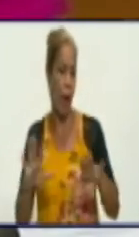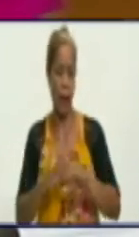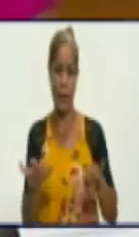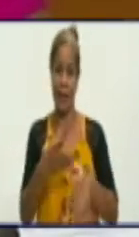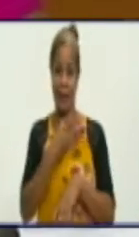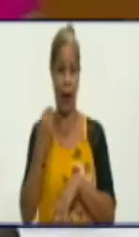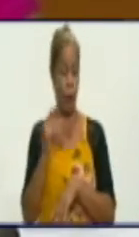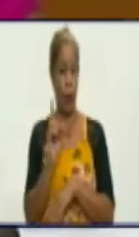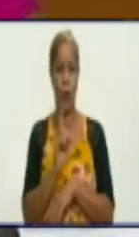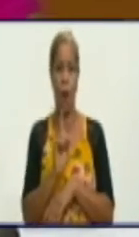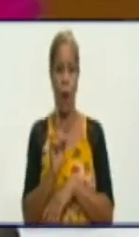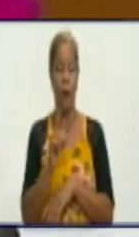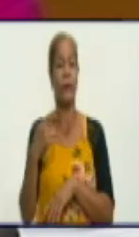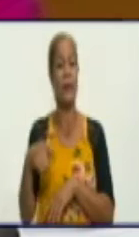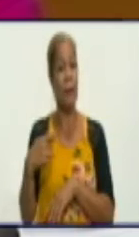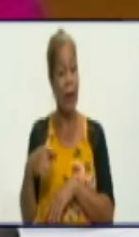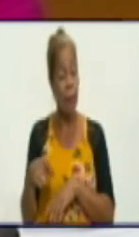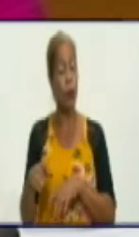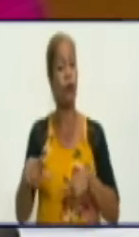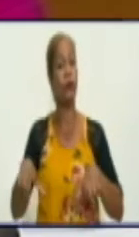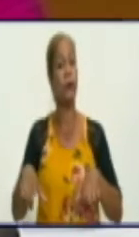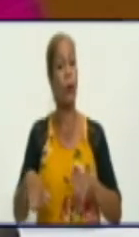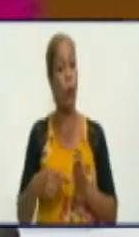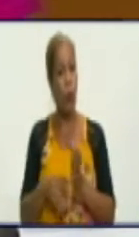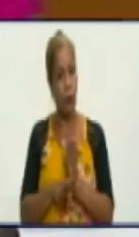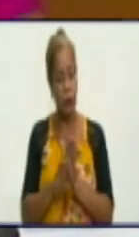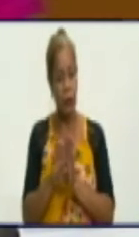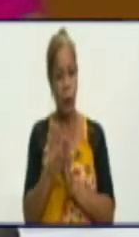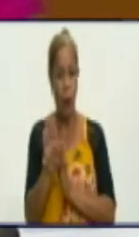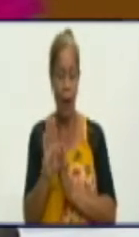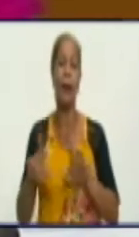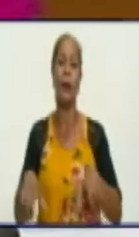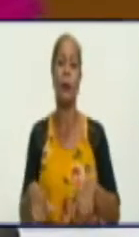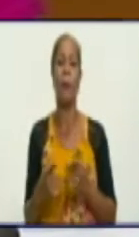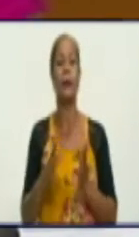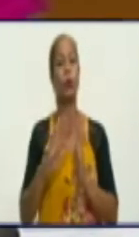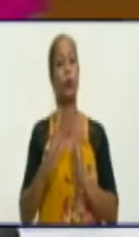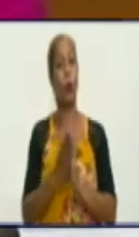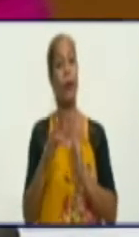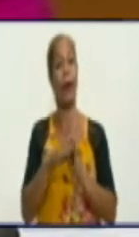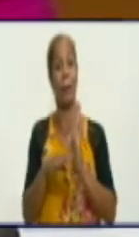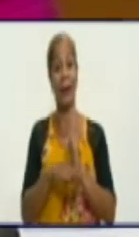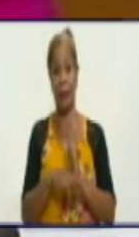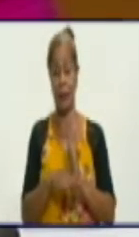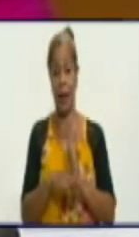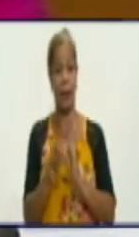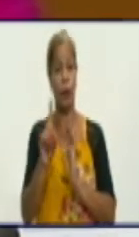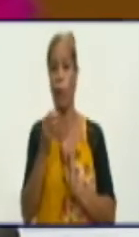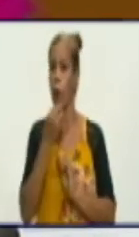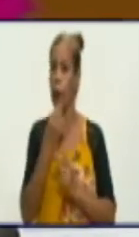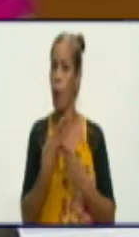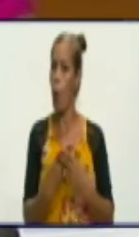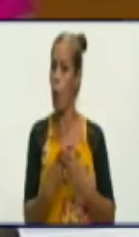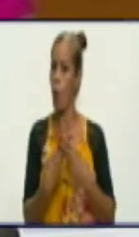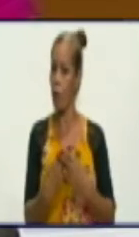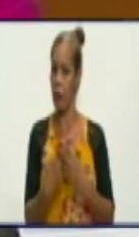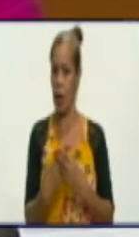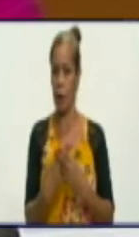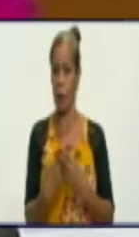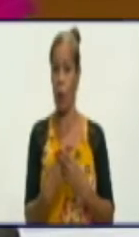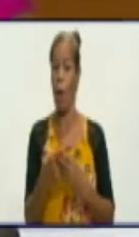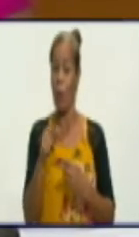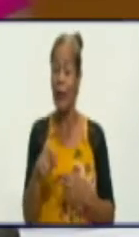y pensar que esto se terminó. Al contrario, estamos en un momento en que confiarnos es muy peligroso. Confiarnos es muy peligroso